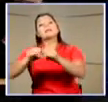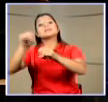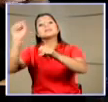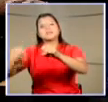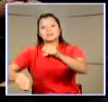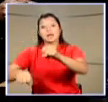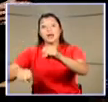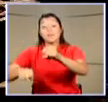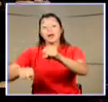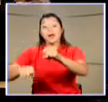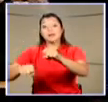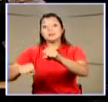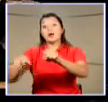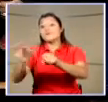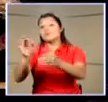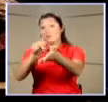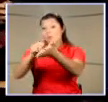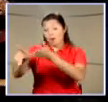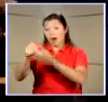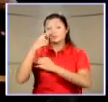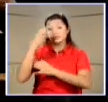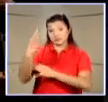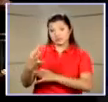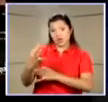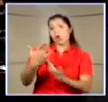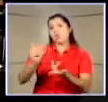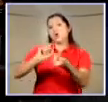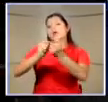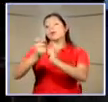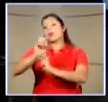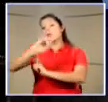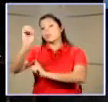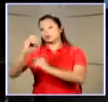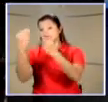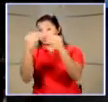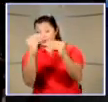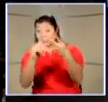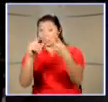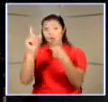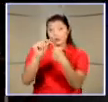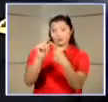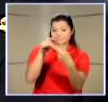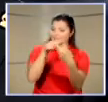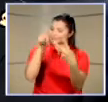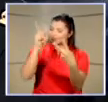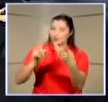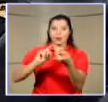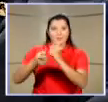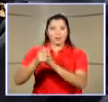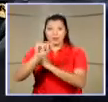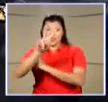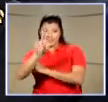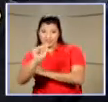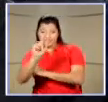sistema tributario a través de una reforma del impuesto de ventas y del impuesto de renta. Tiene que venir para